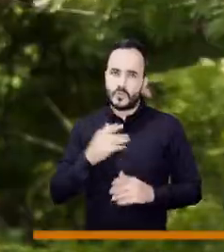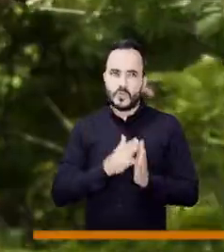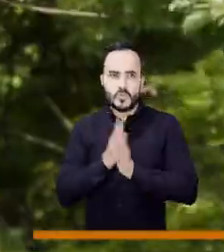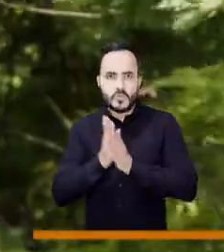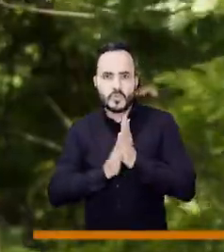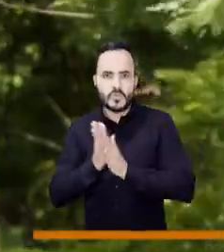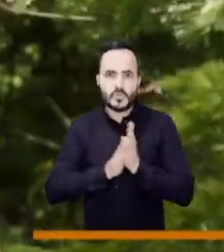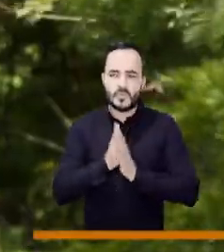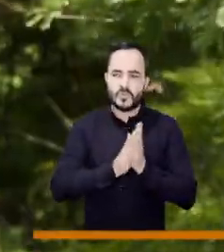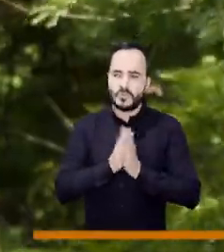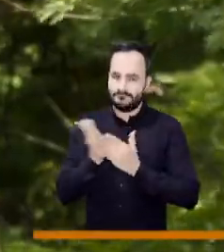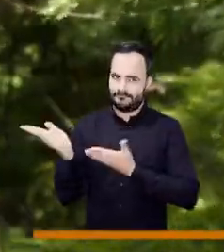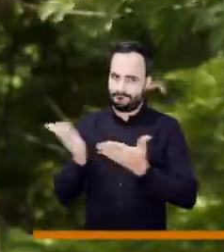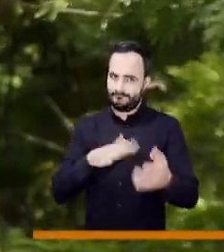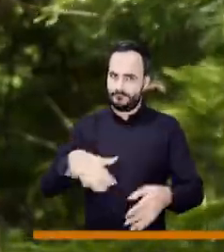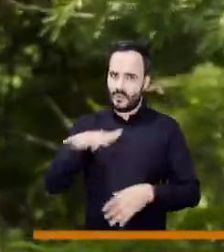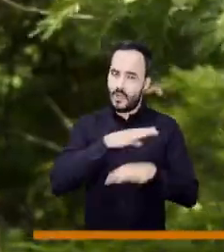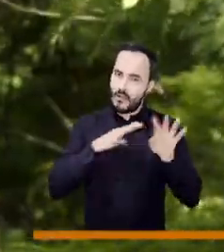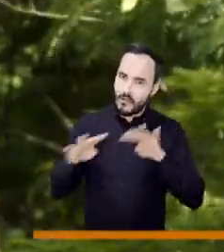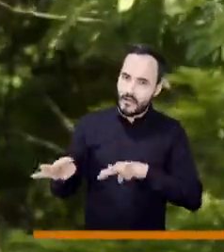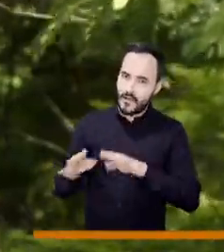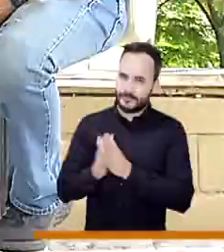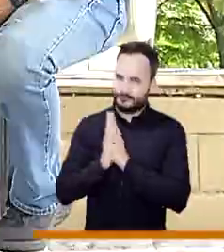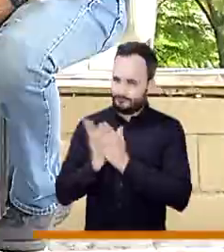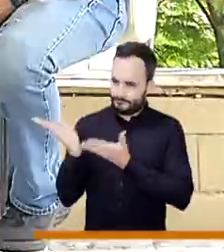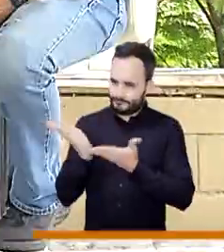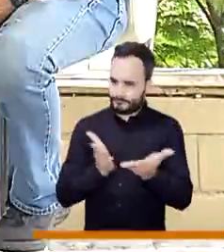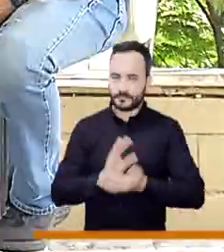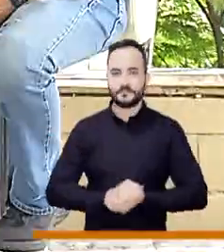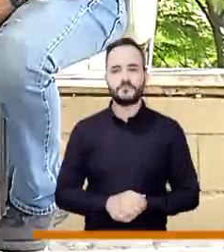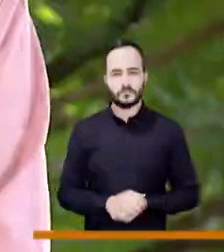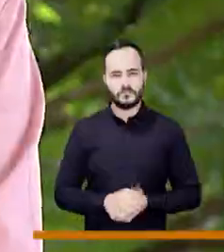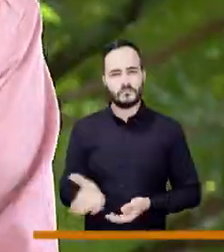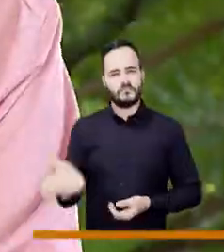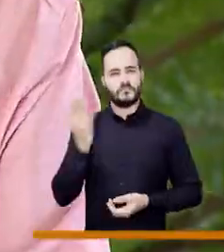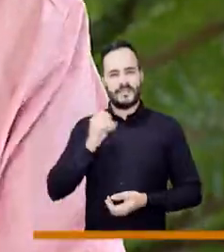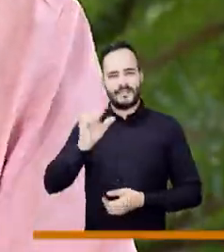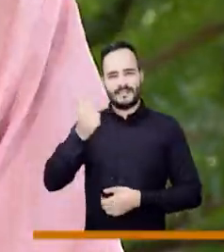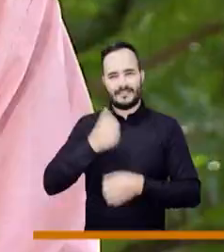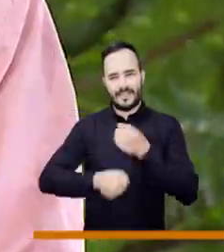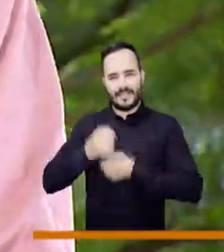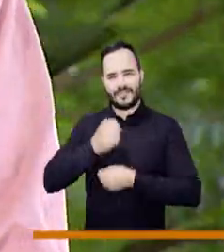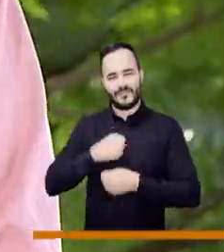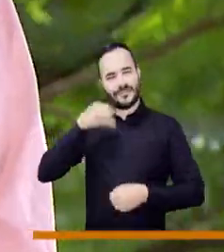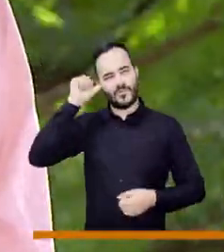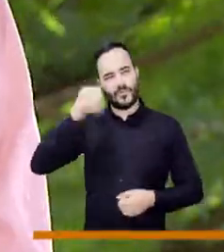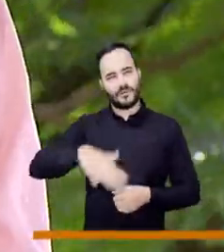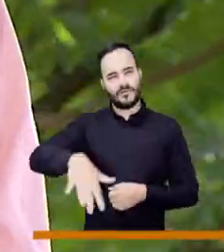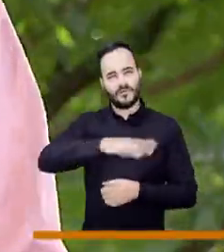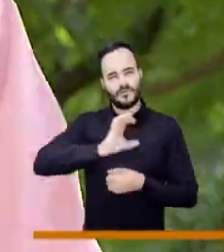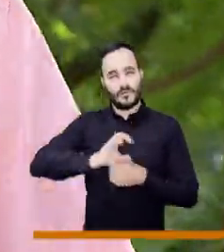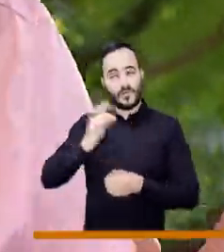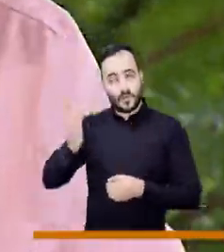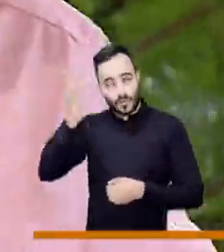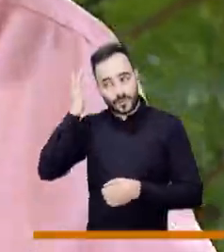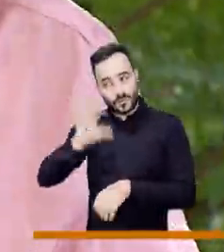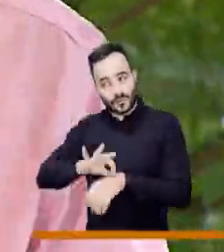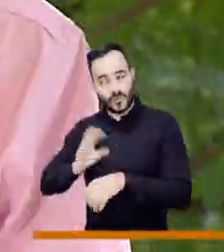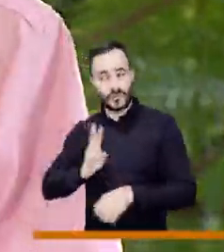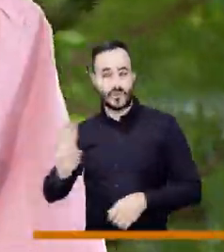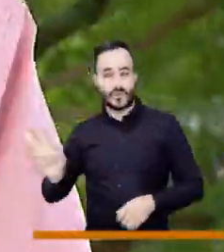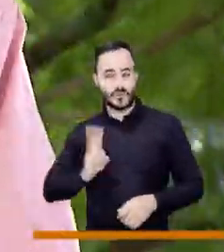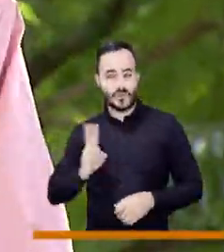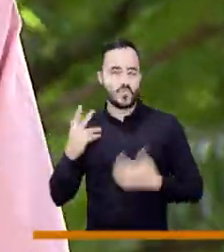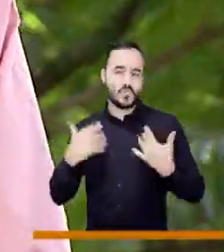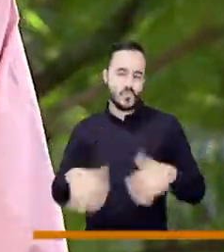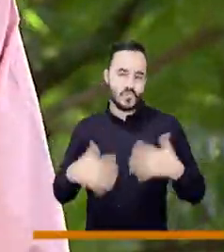le llaman hoy a decirle a los medellinenses que lo acompañen con su voto. Hace 10 años teníamos una ciudad, el doctor Luis